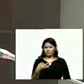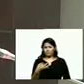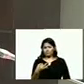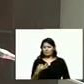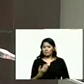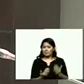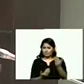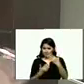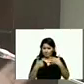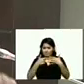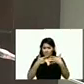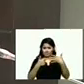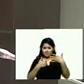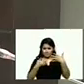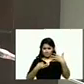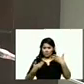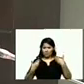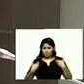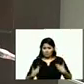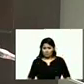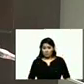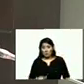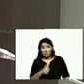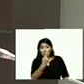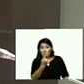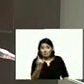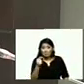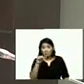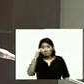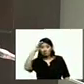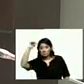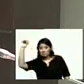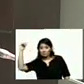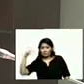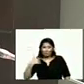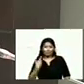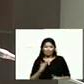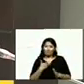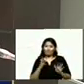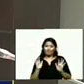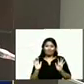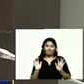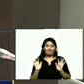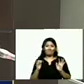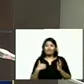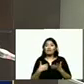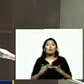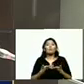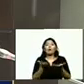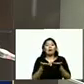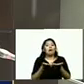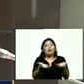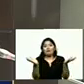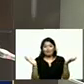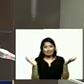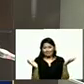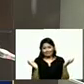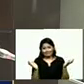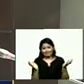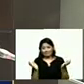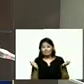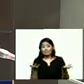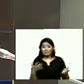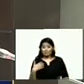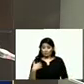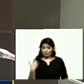derechos humanos para otras personas de otras nacionalidades? Y nosotros no nos vamos a vender por menos. Si nosotros no